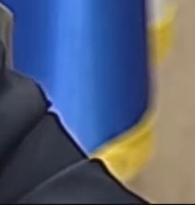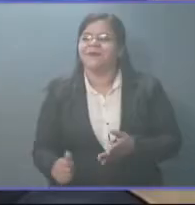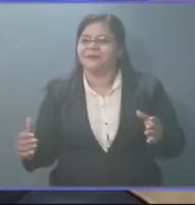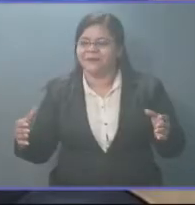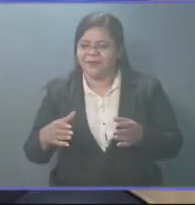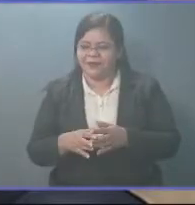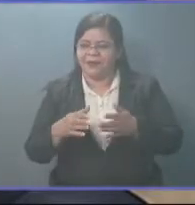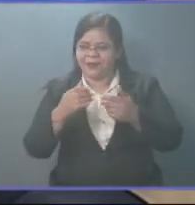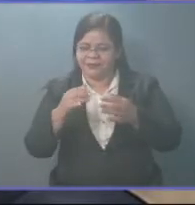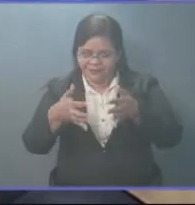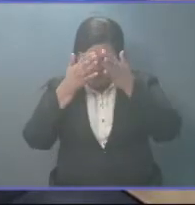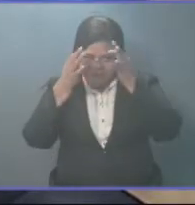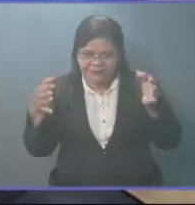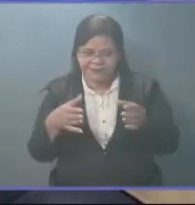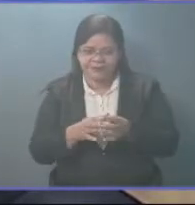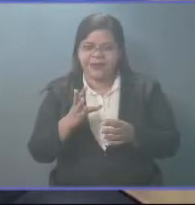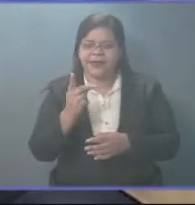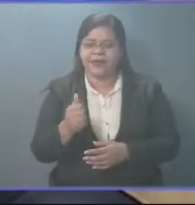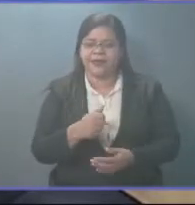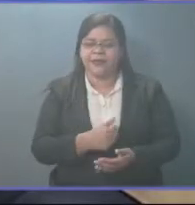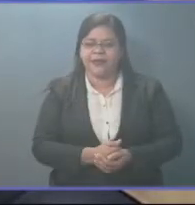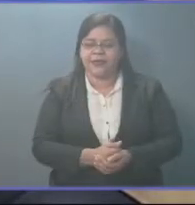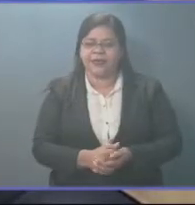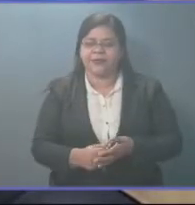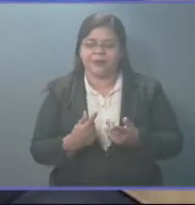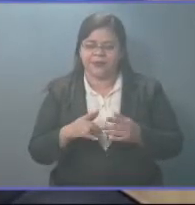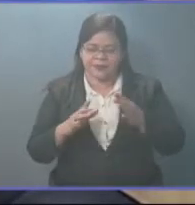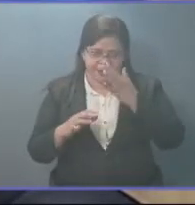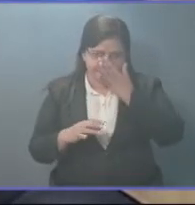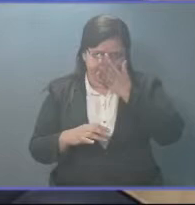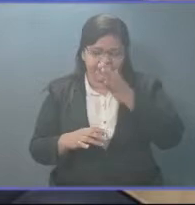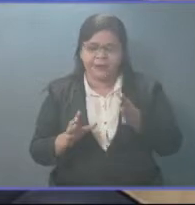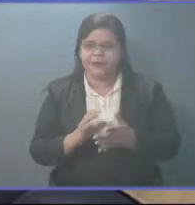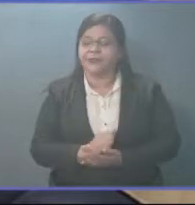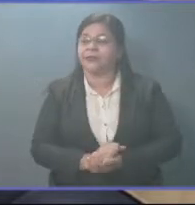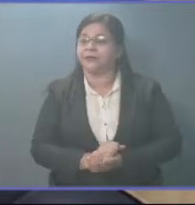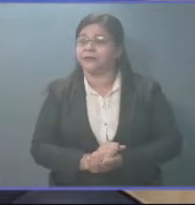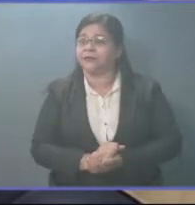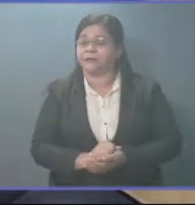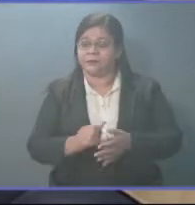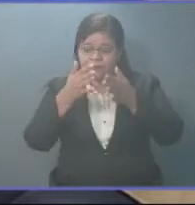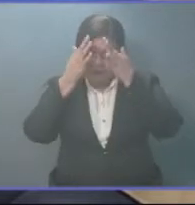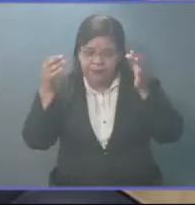Dictamen número 9, aceptando observaciones parcialmente.